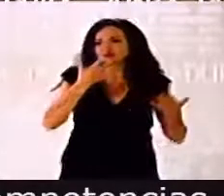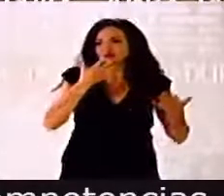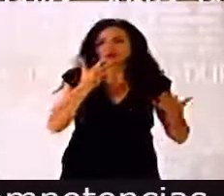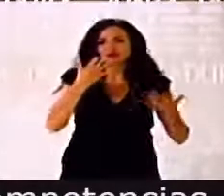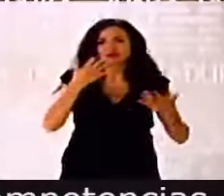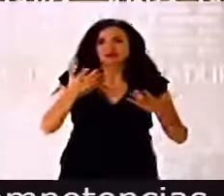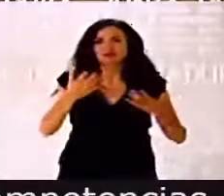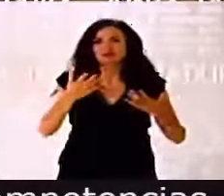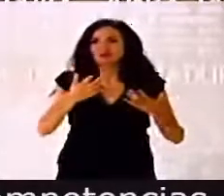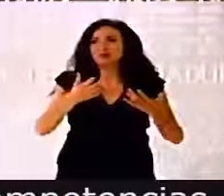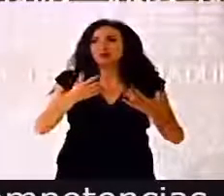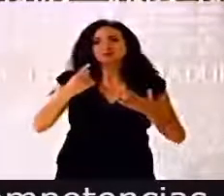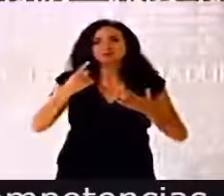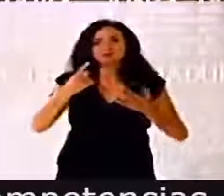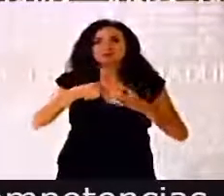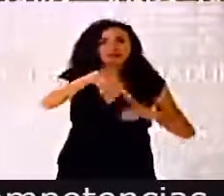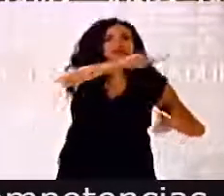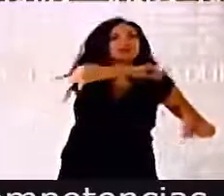extremos que no son buenos.